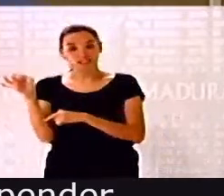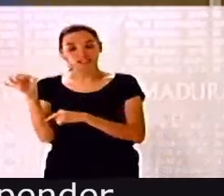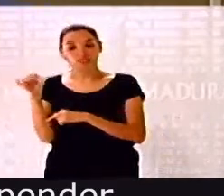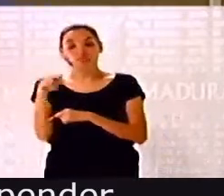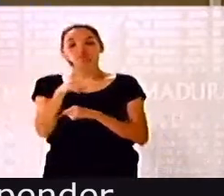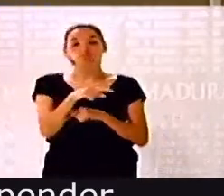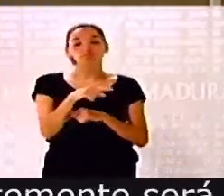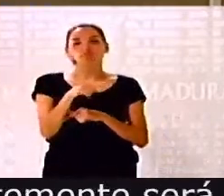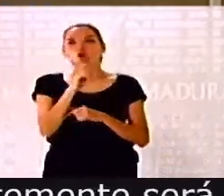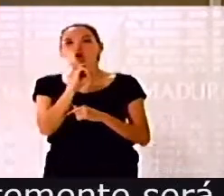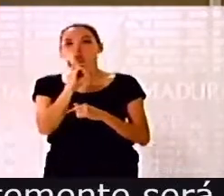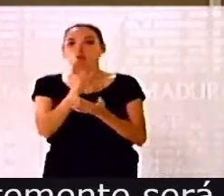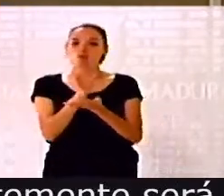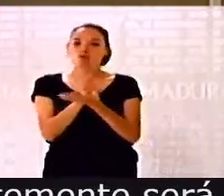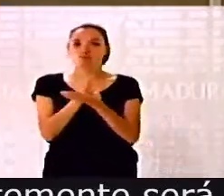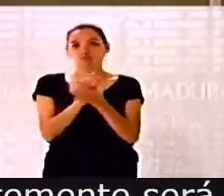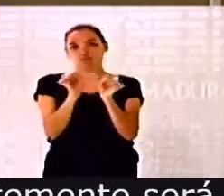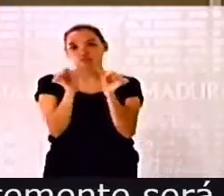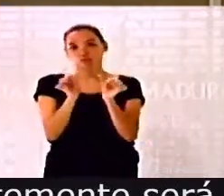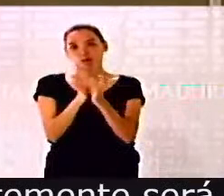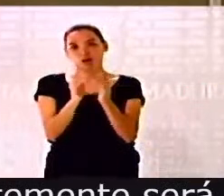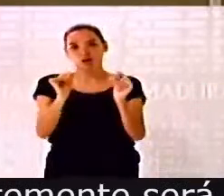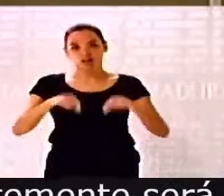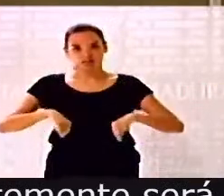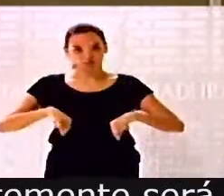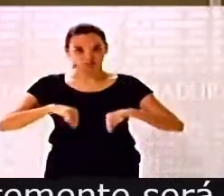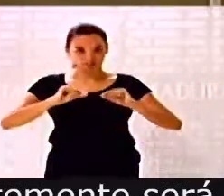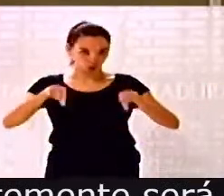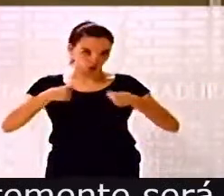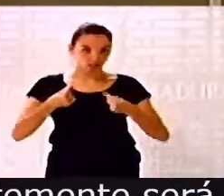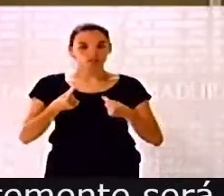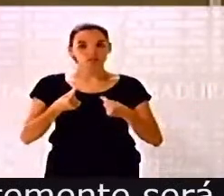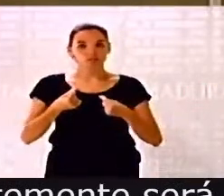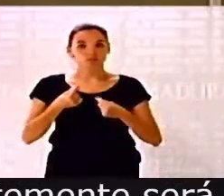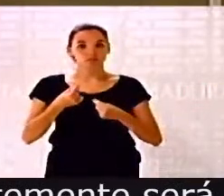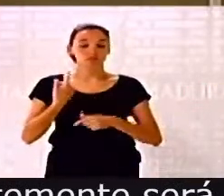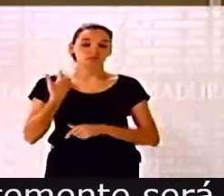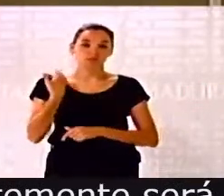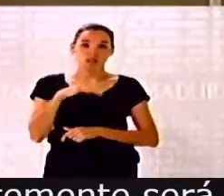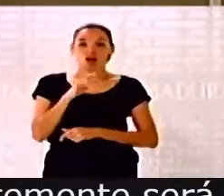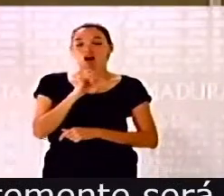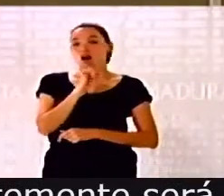de conciertos, como ya dijimos en la rueda de prensa,